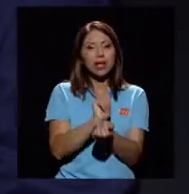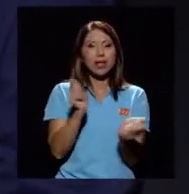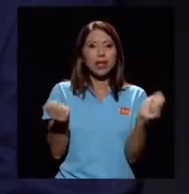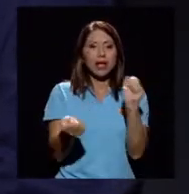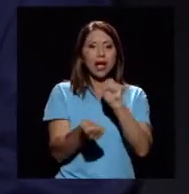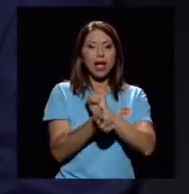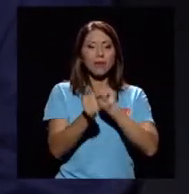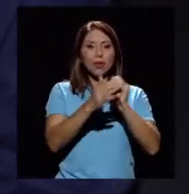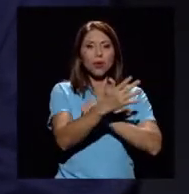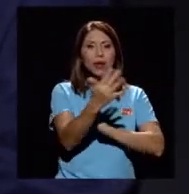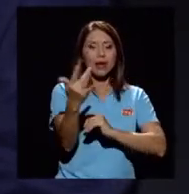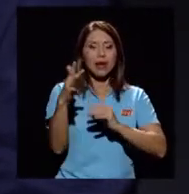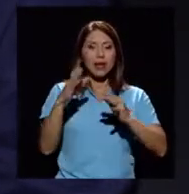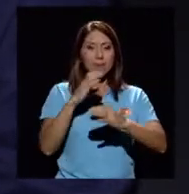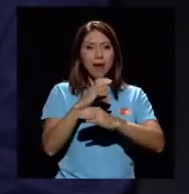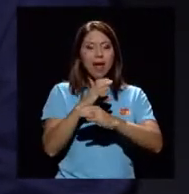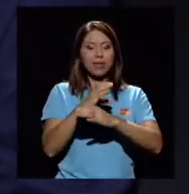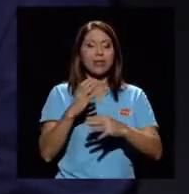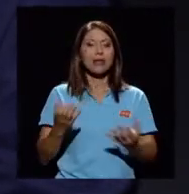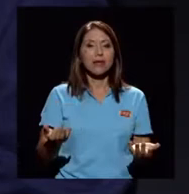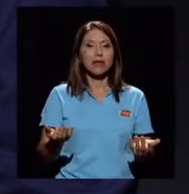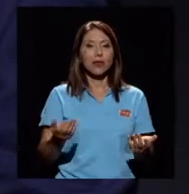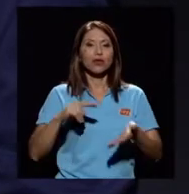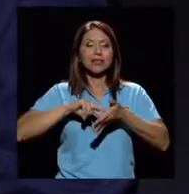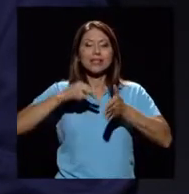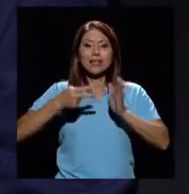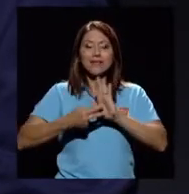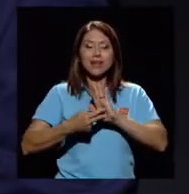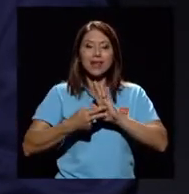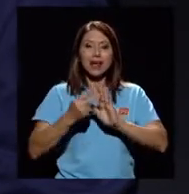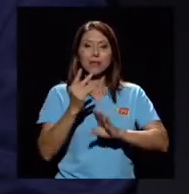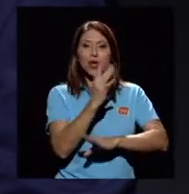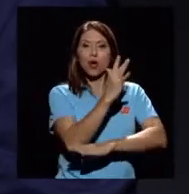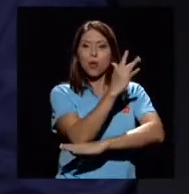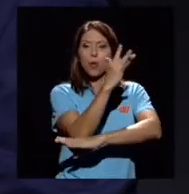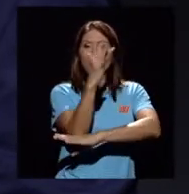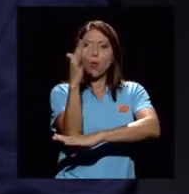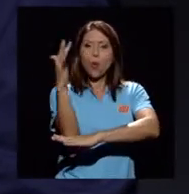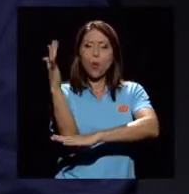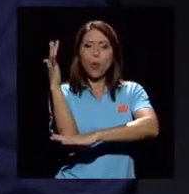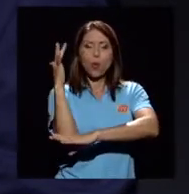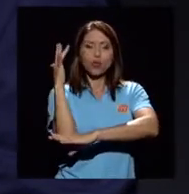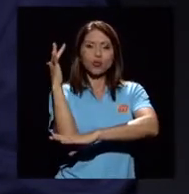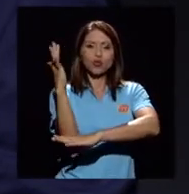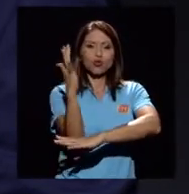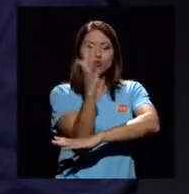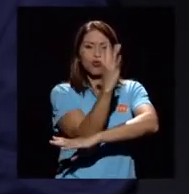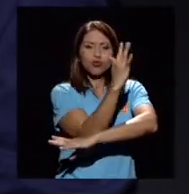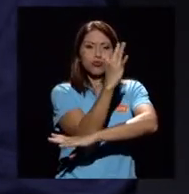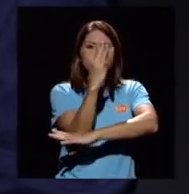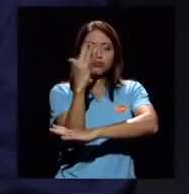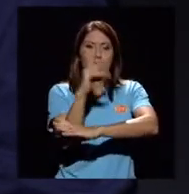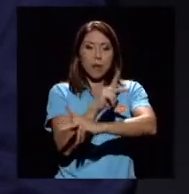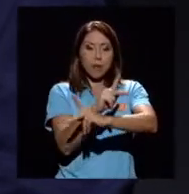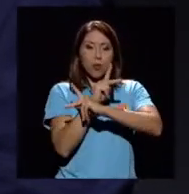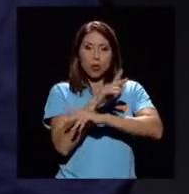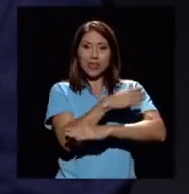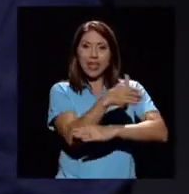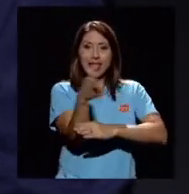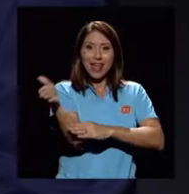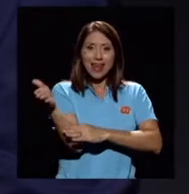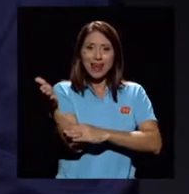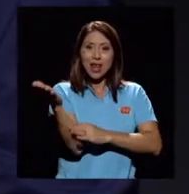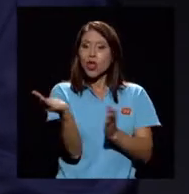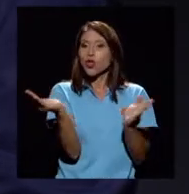que significa que el bosque, proteger el bosque permite que haya secuestro de